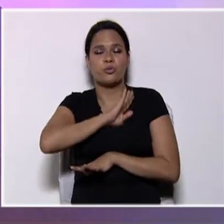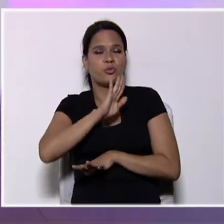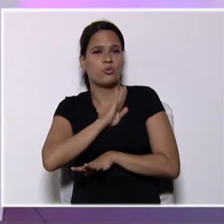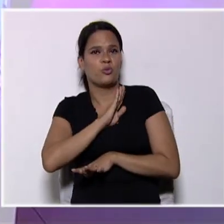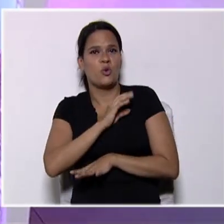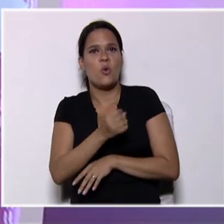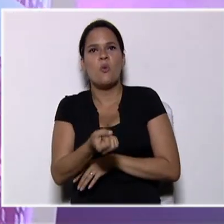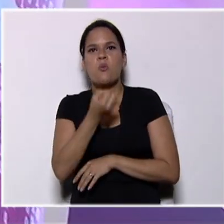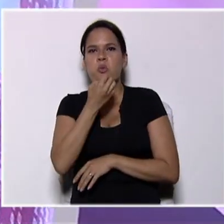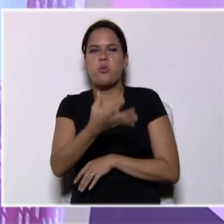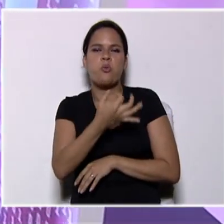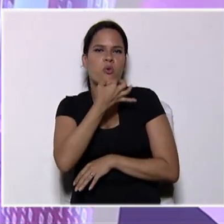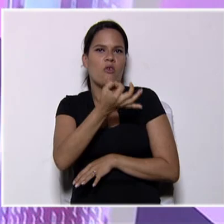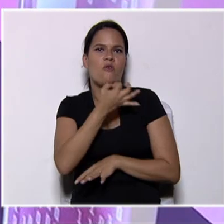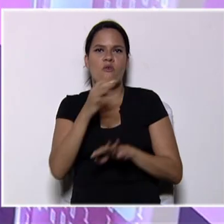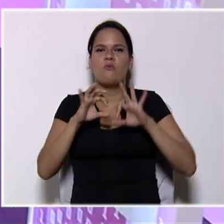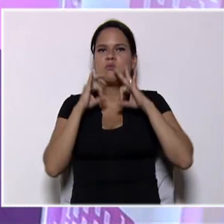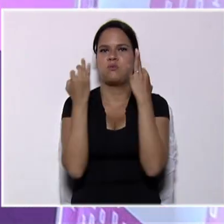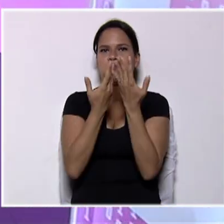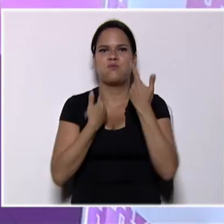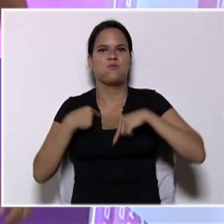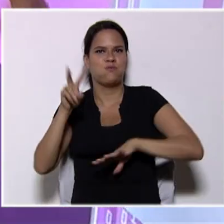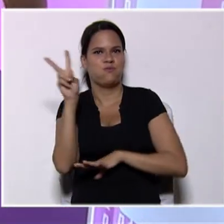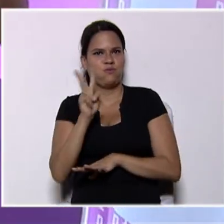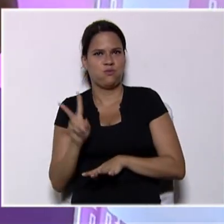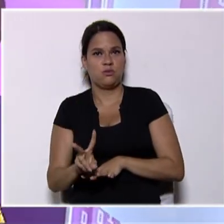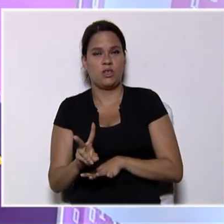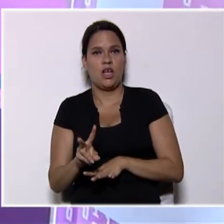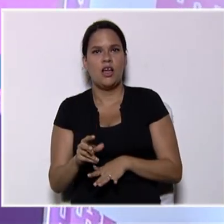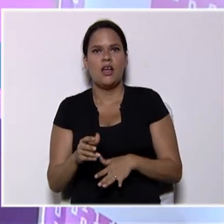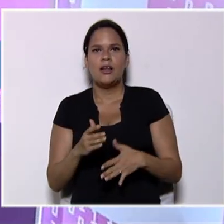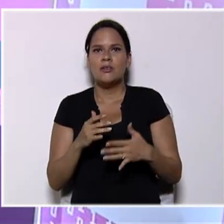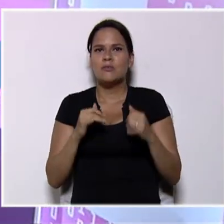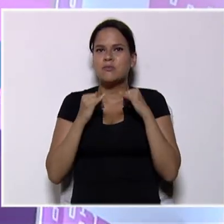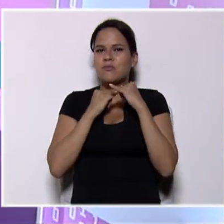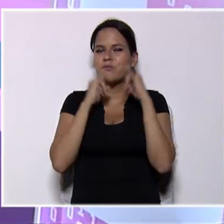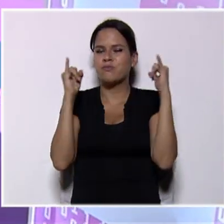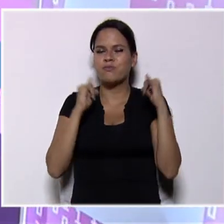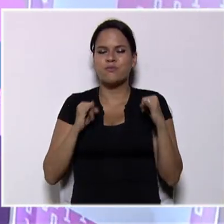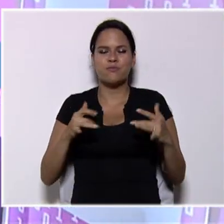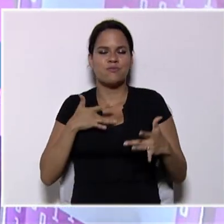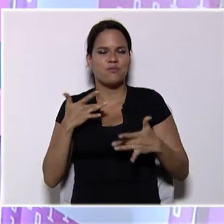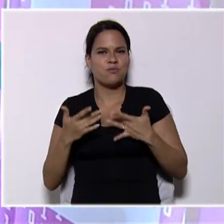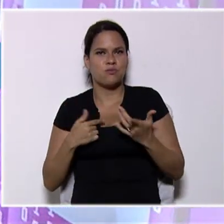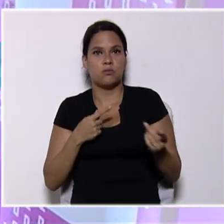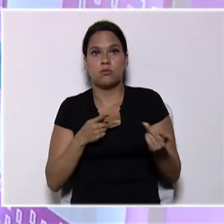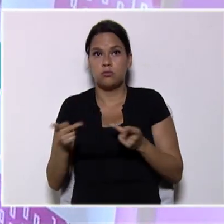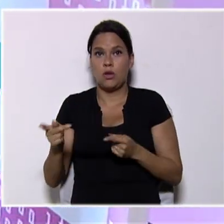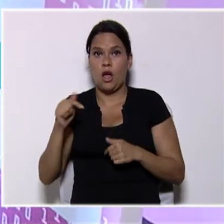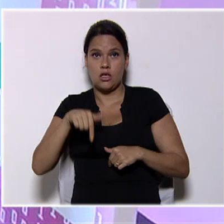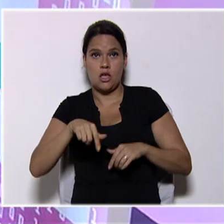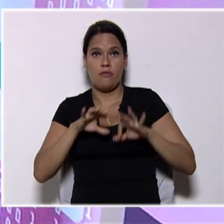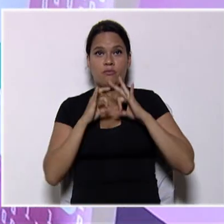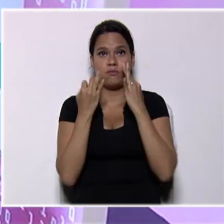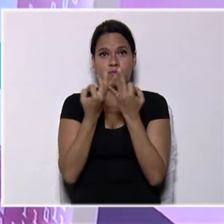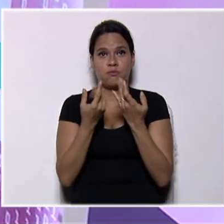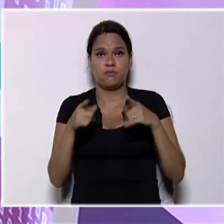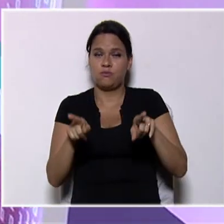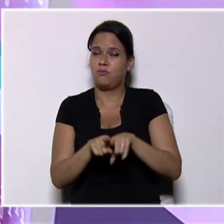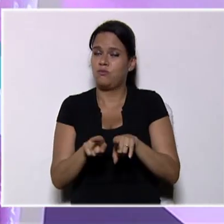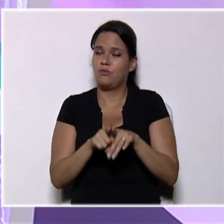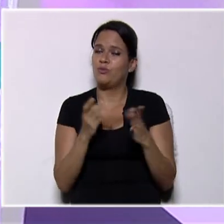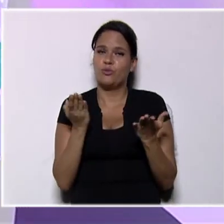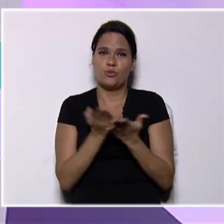¡Dibújame! Muy buenas tardes, familia venezolana. Qué alegría recibirlos nuevamente en este, su programa,